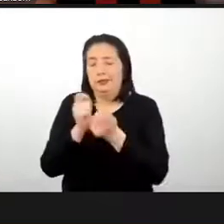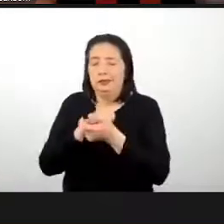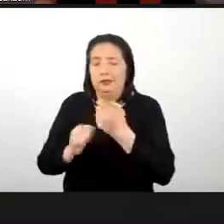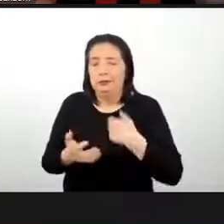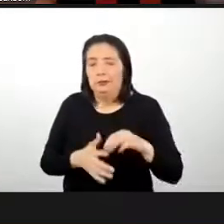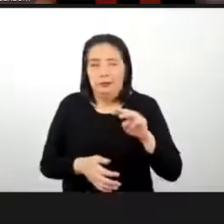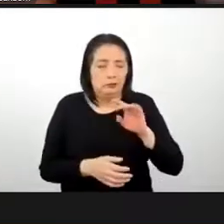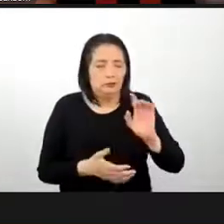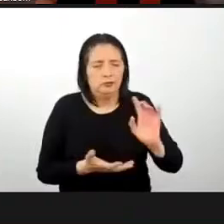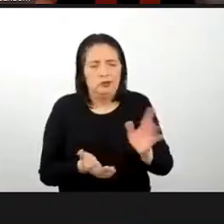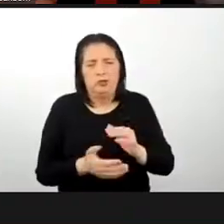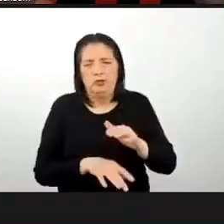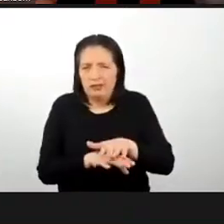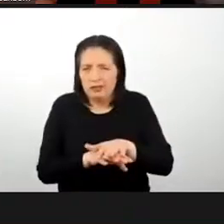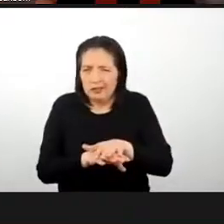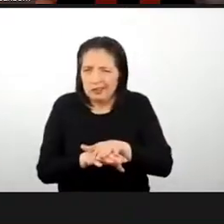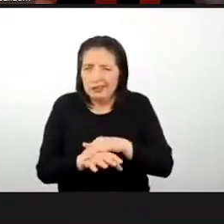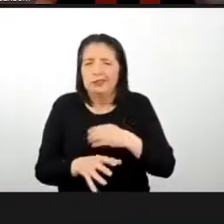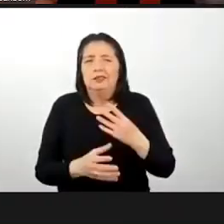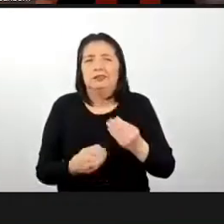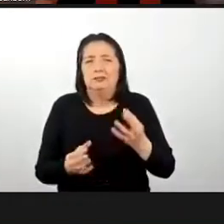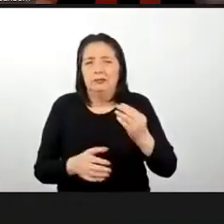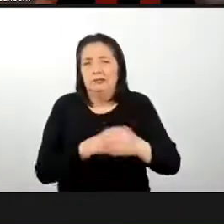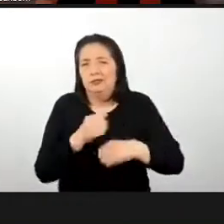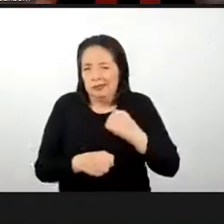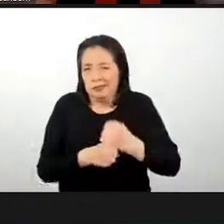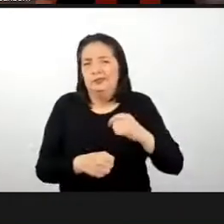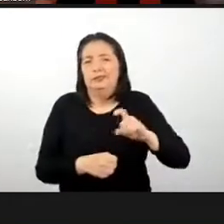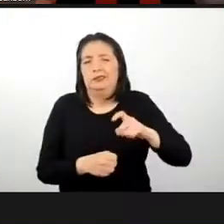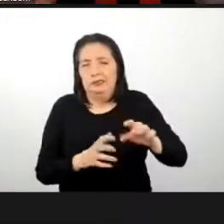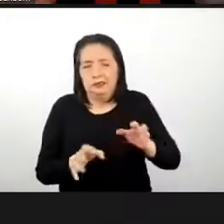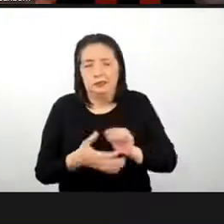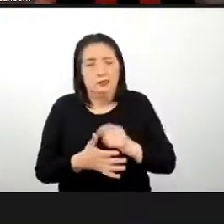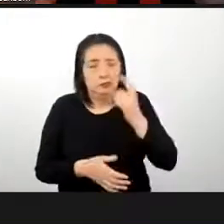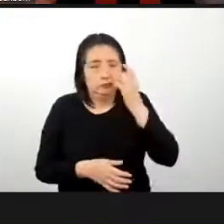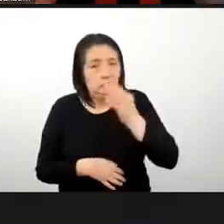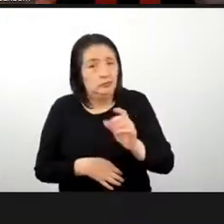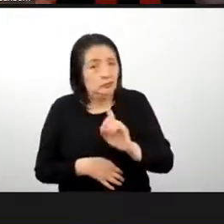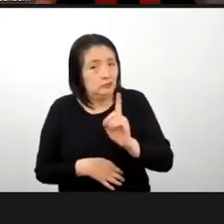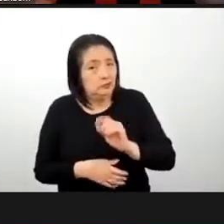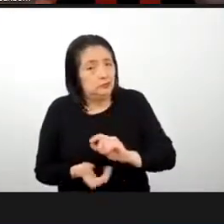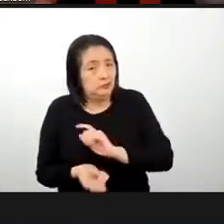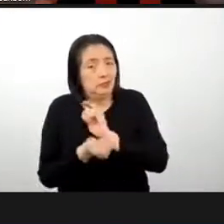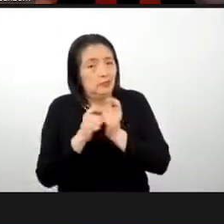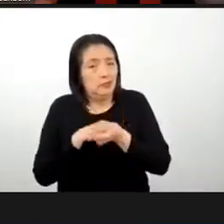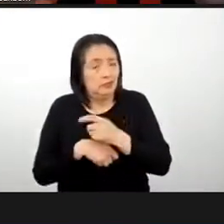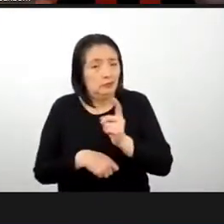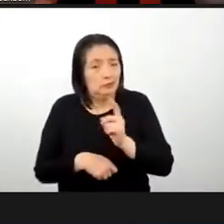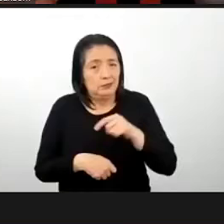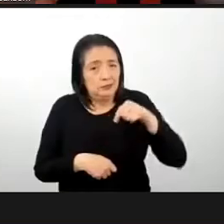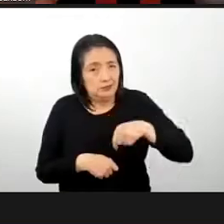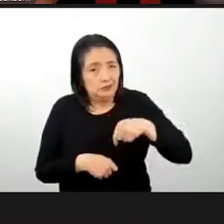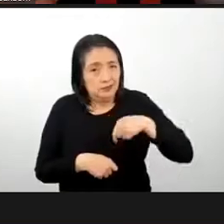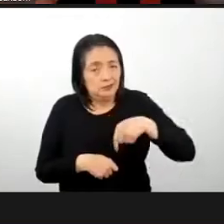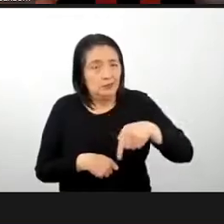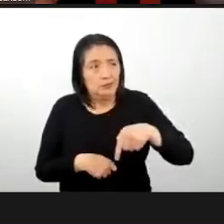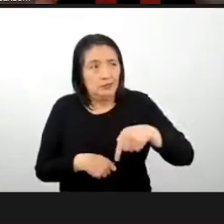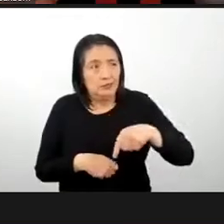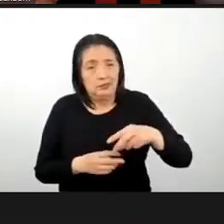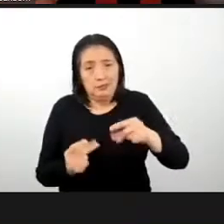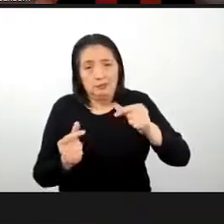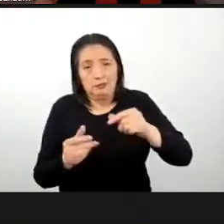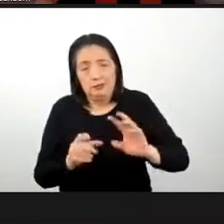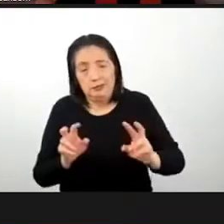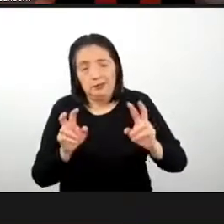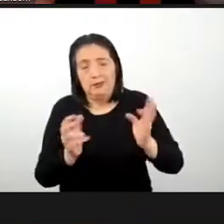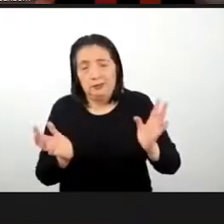cosa muy lenta, de muchos años, ¿no? Y yo no creo que vaya a cambiar la mentalidad de aquí para mañana. Habrá que hacer educación,